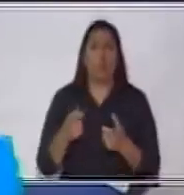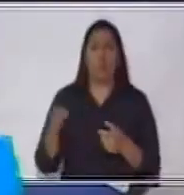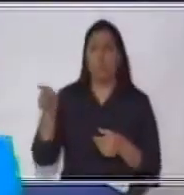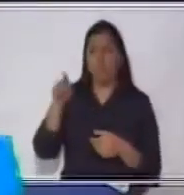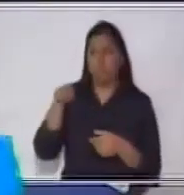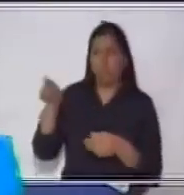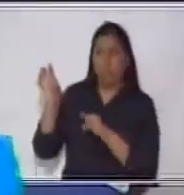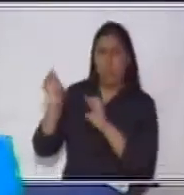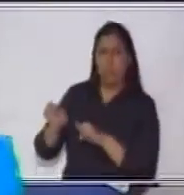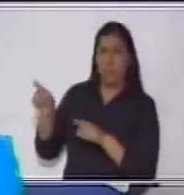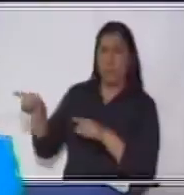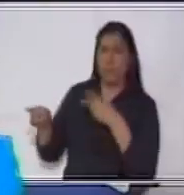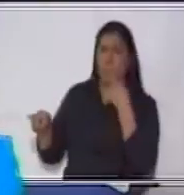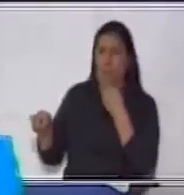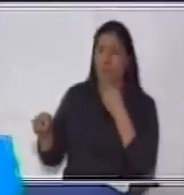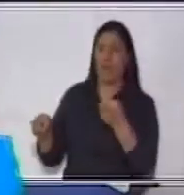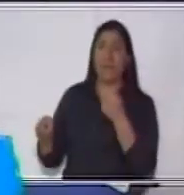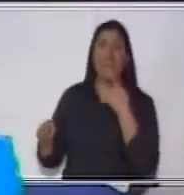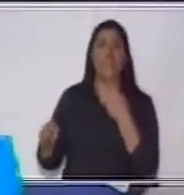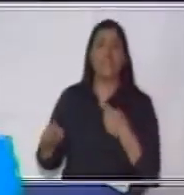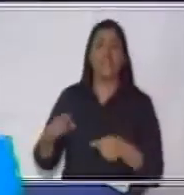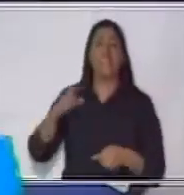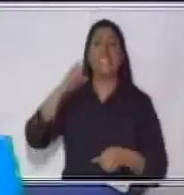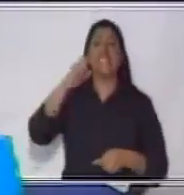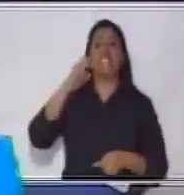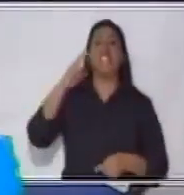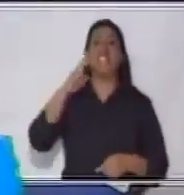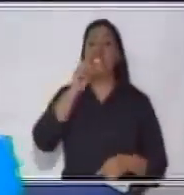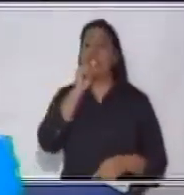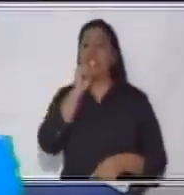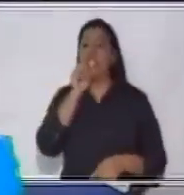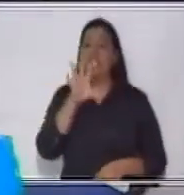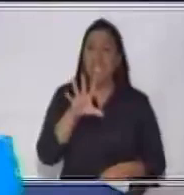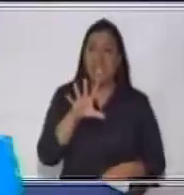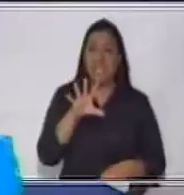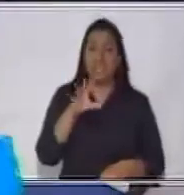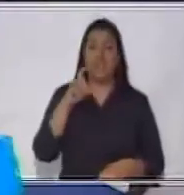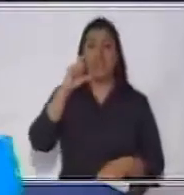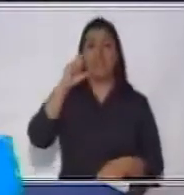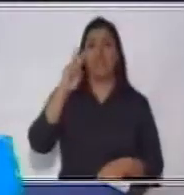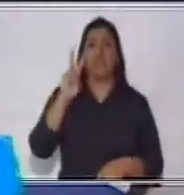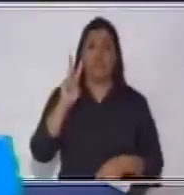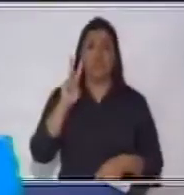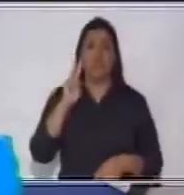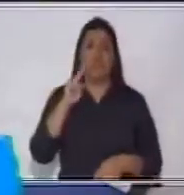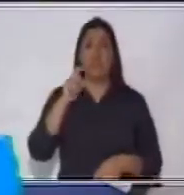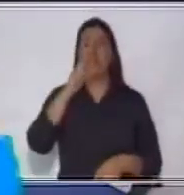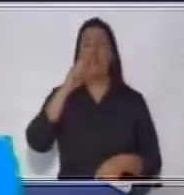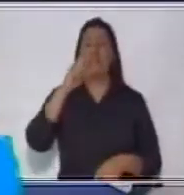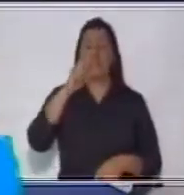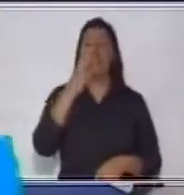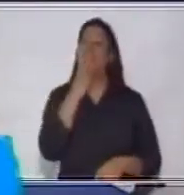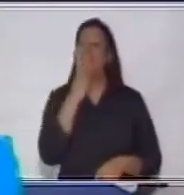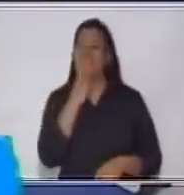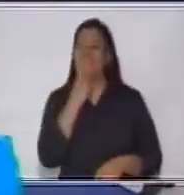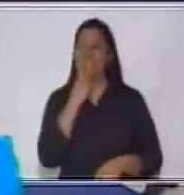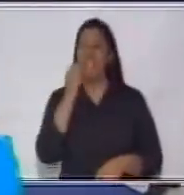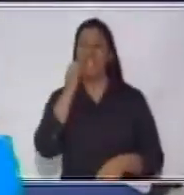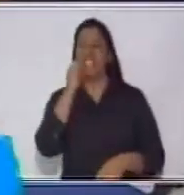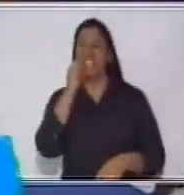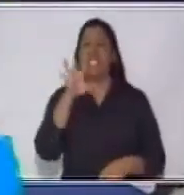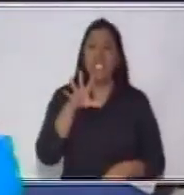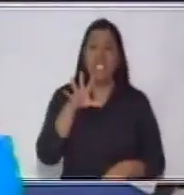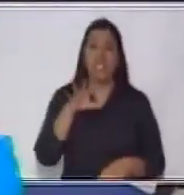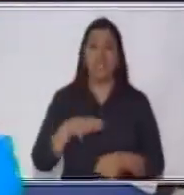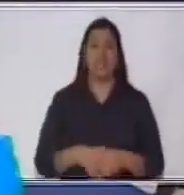Sígueme, suena ch. Si te das cuenta, son dos letras totalmente diferentes. C, vimos